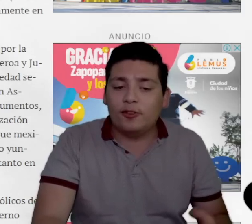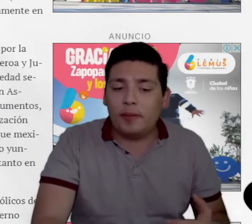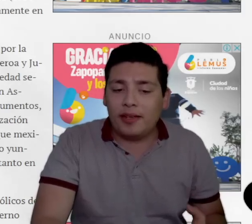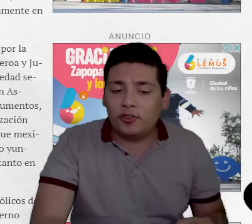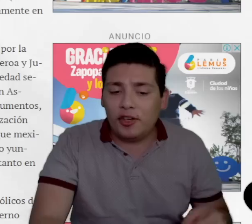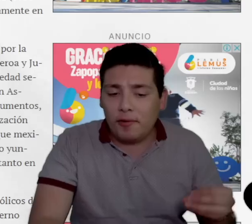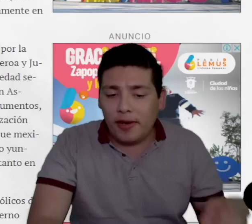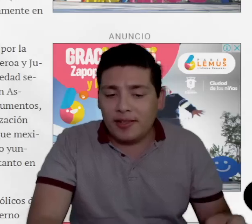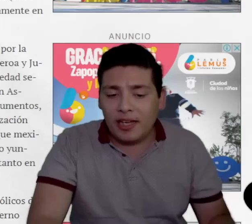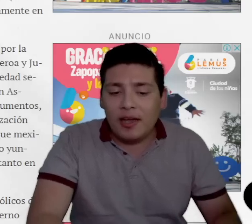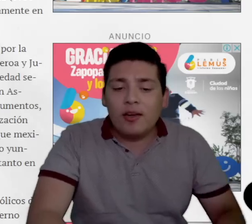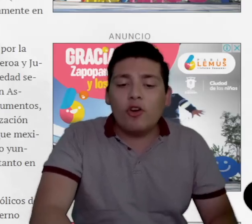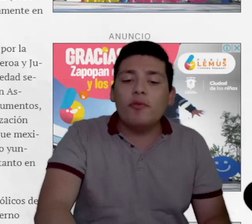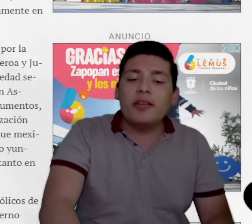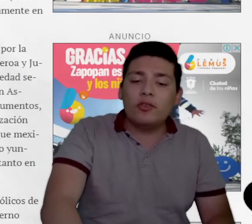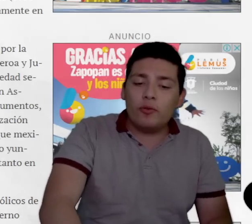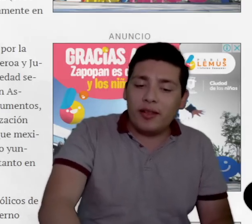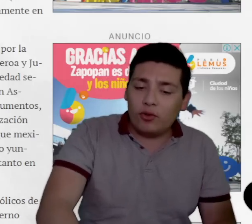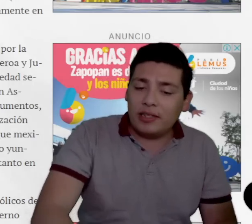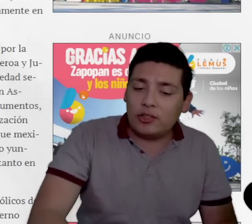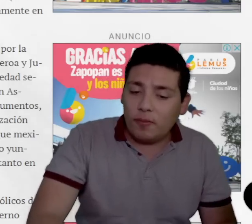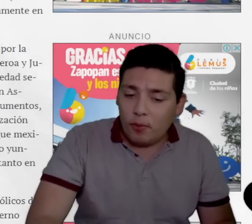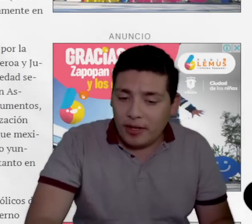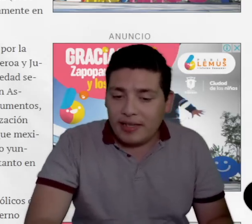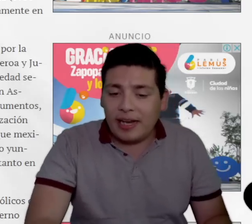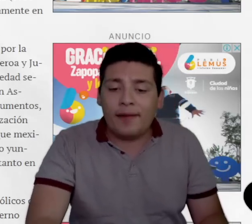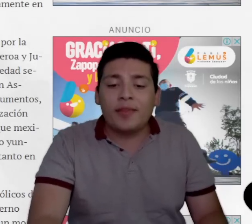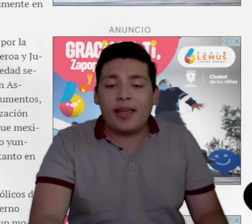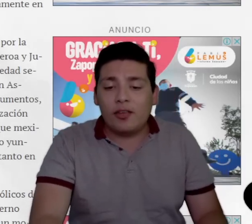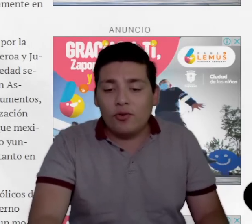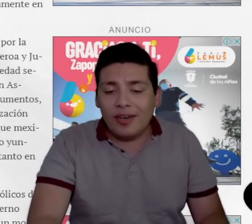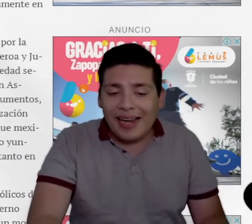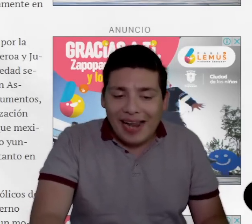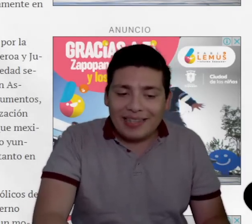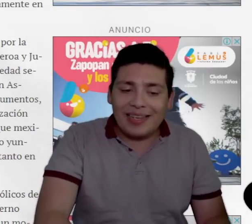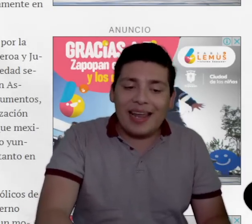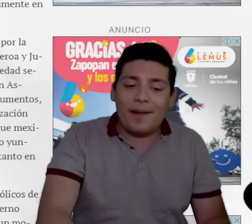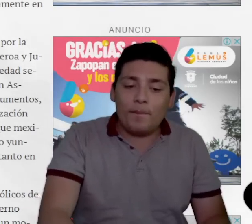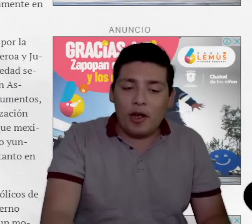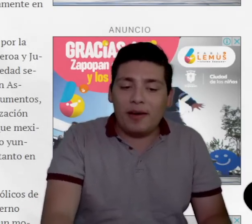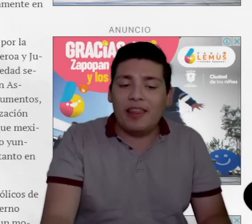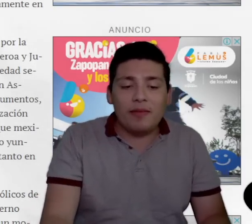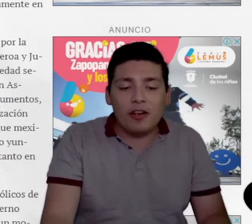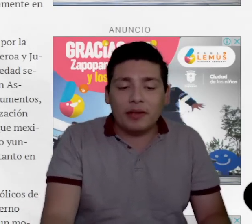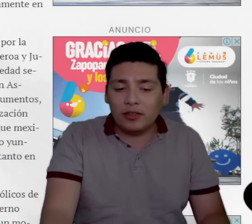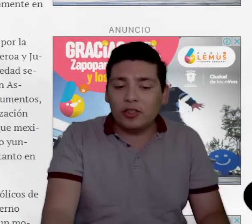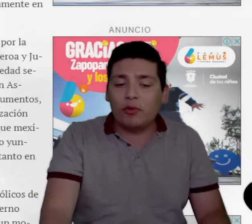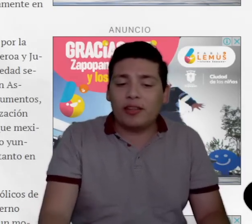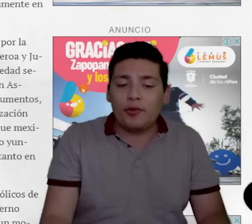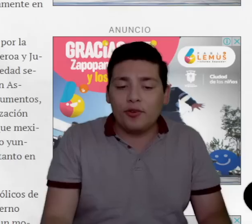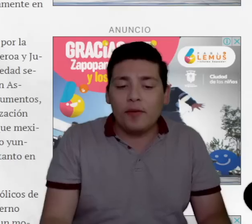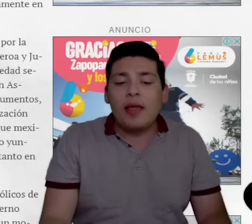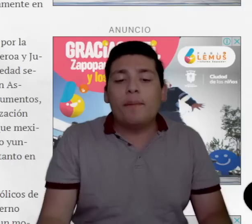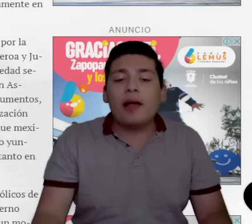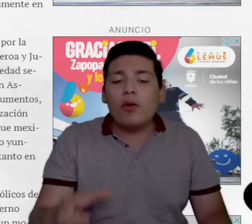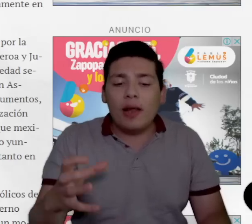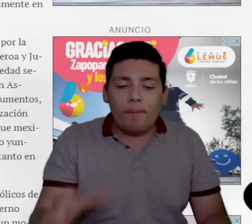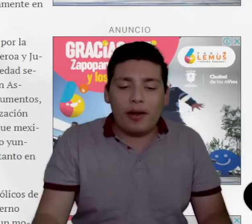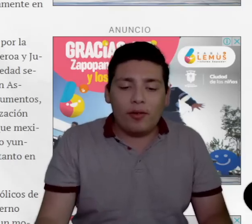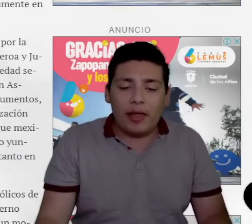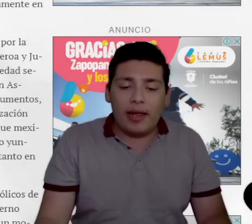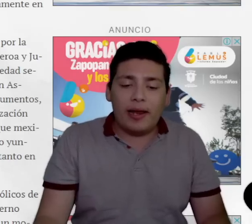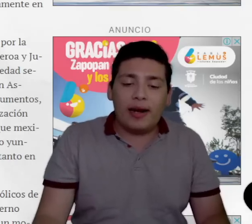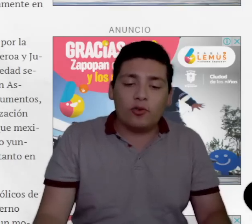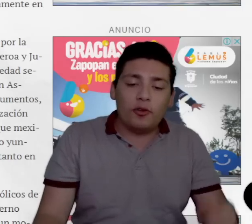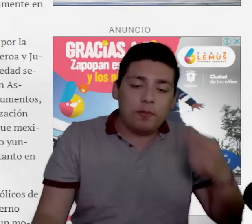tácticas de conspiración y violencia como instrumentos de acción política. El Yunque nace en Puebla en 1951 bajo el